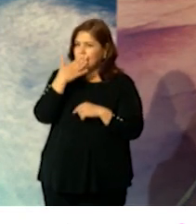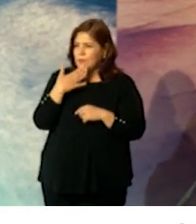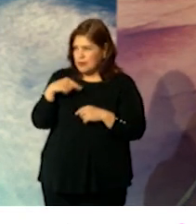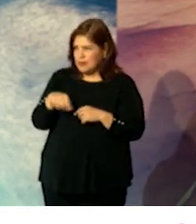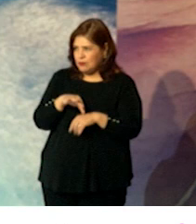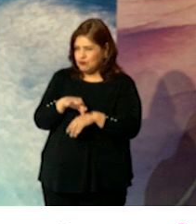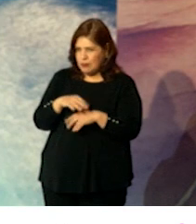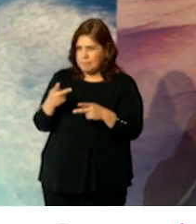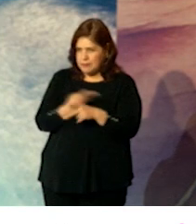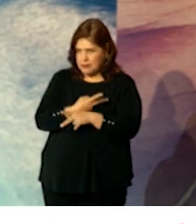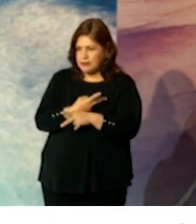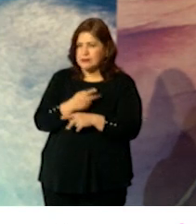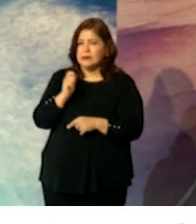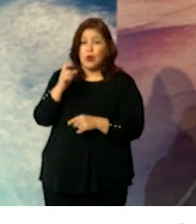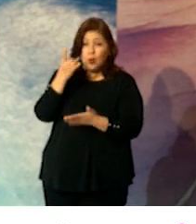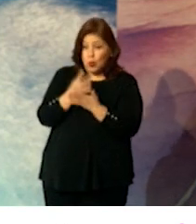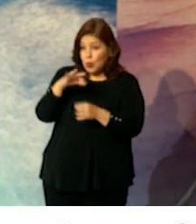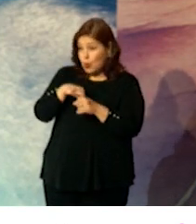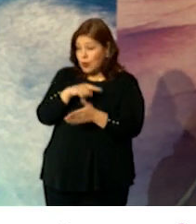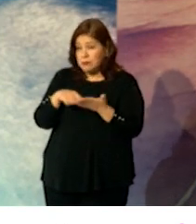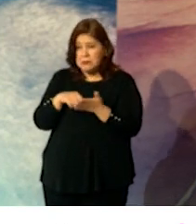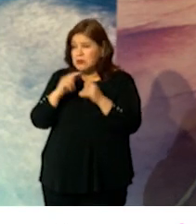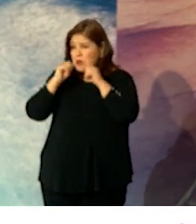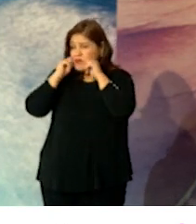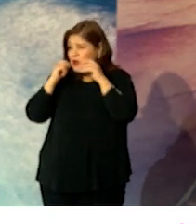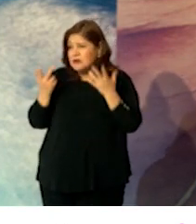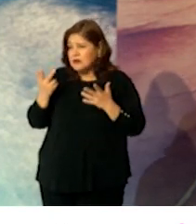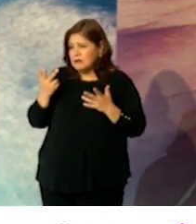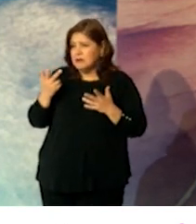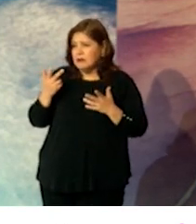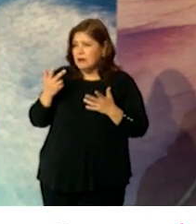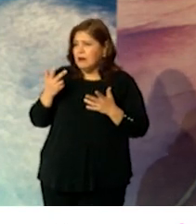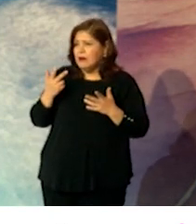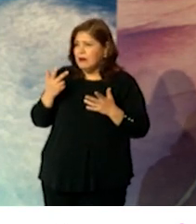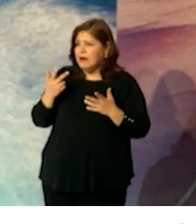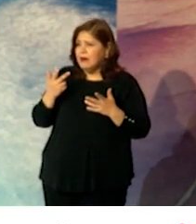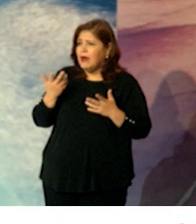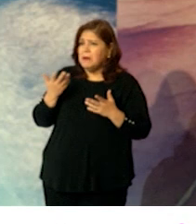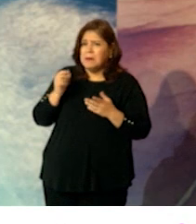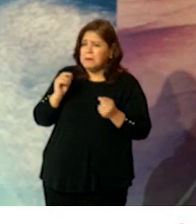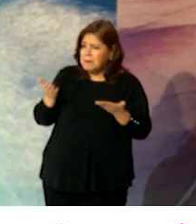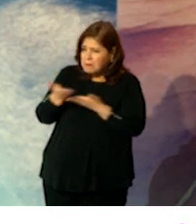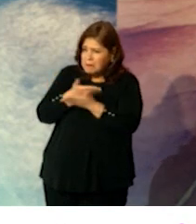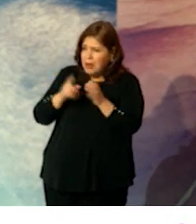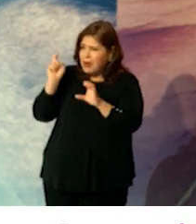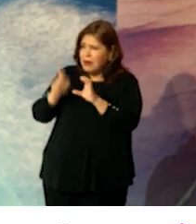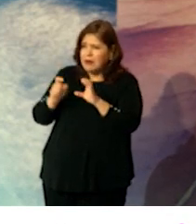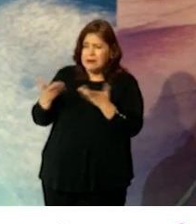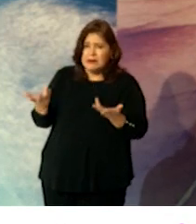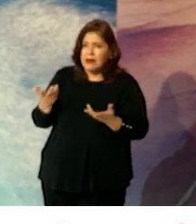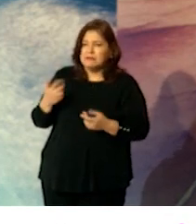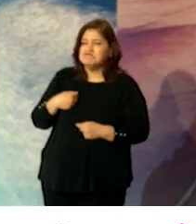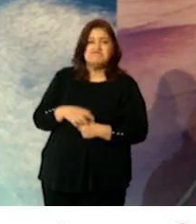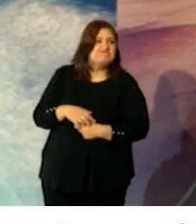refiero a las elecciones exactamente, me refiero a que no sean elecciones, es como de que denle compartir y ya, solo es eso. y no